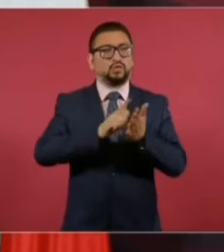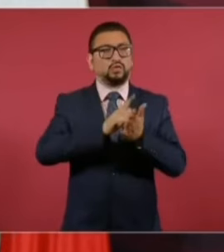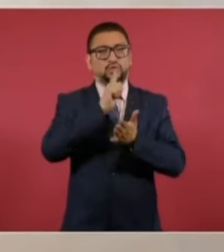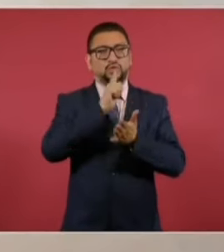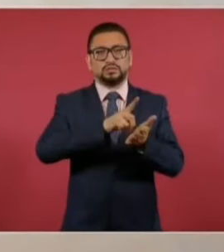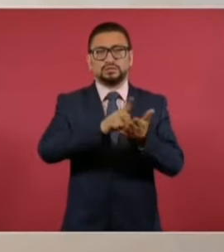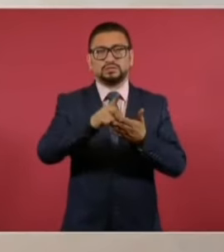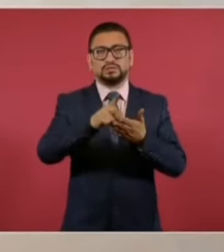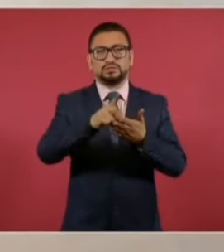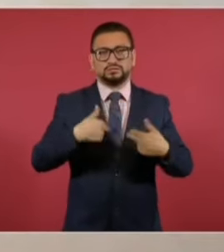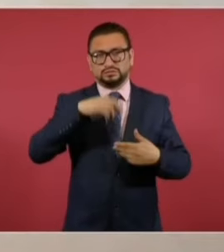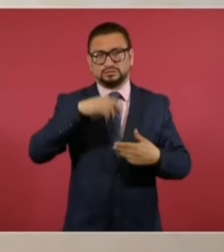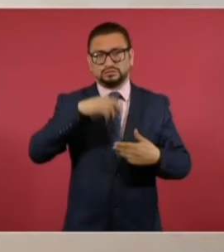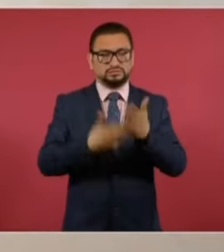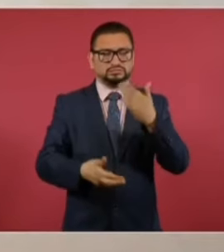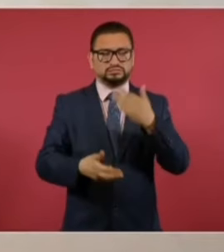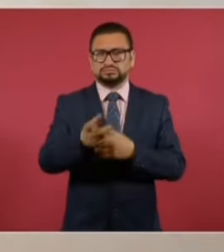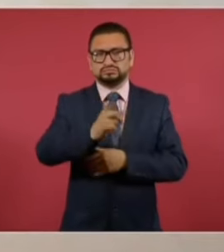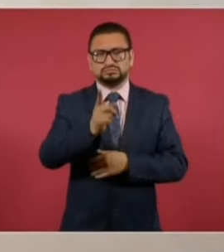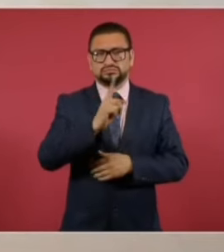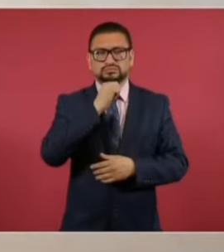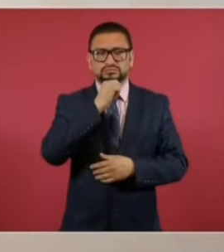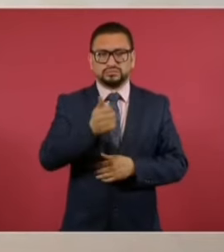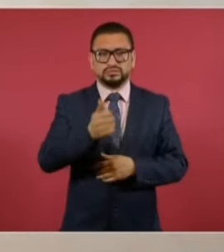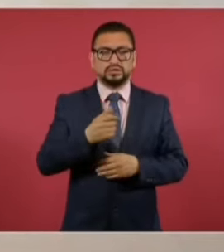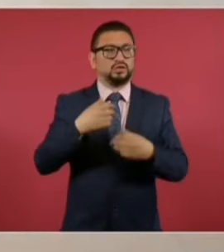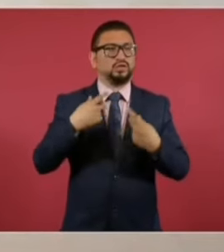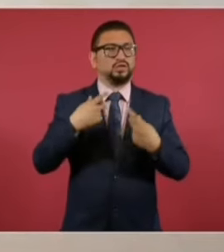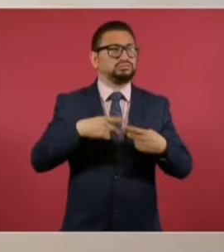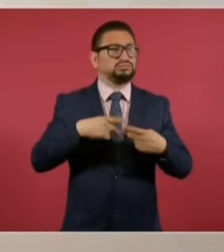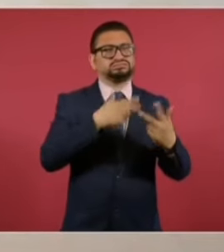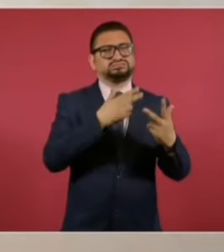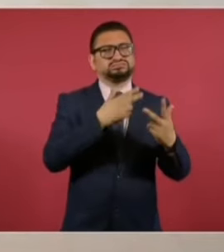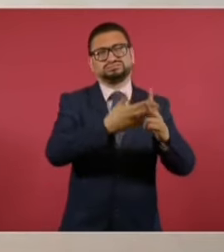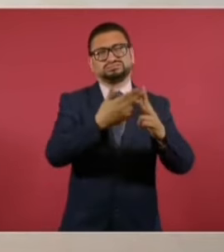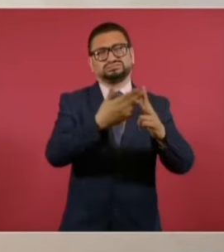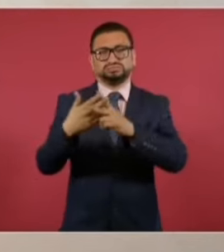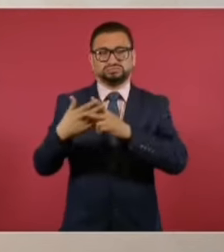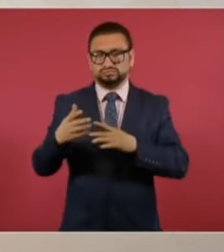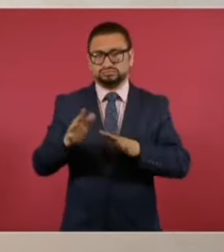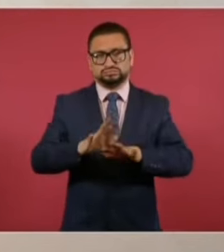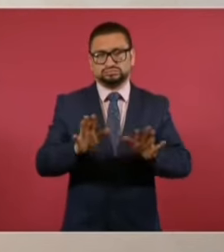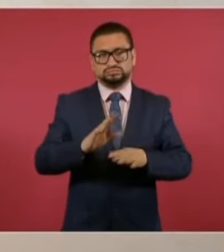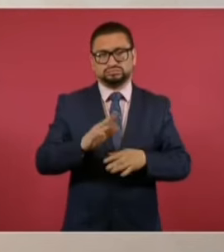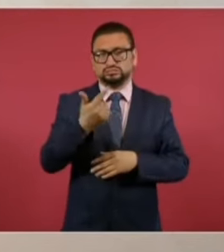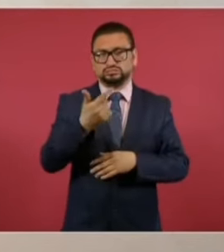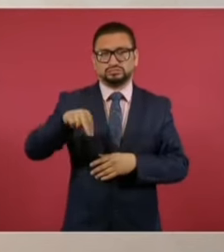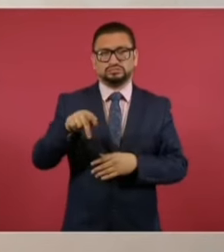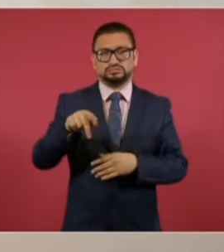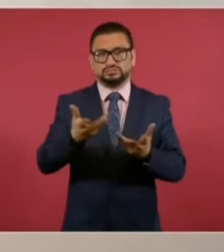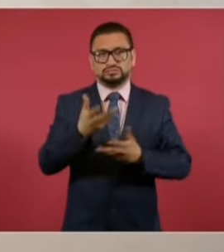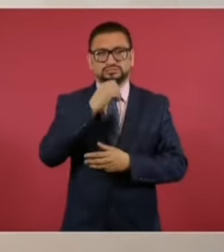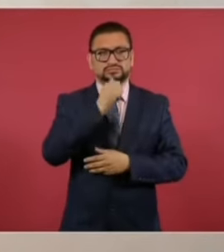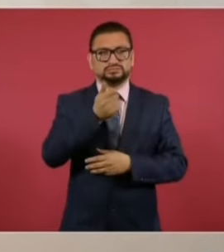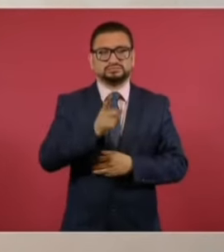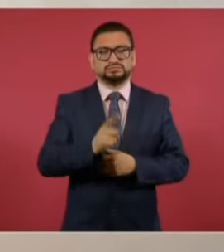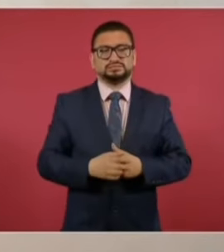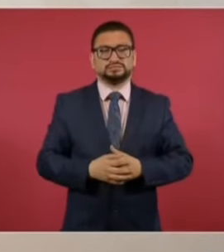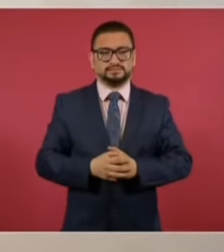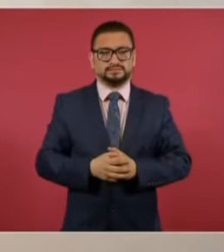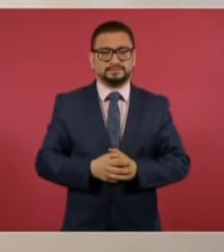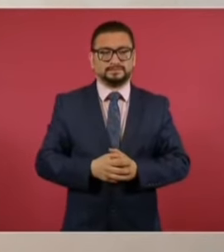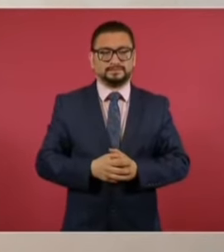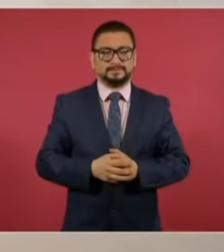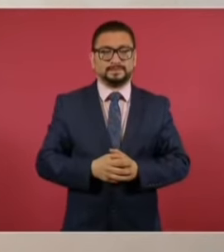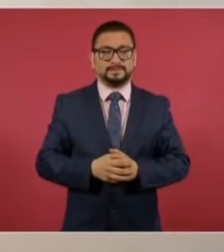derechos humanos, de masacres cometidas por la Guardia Nacional.